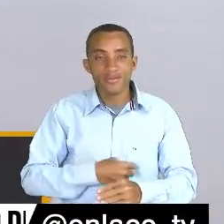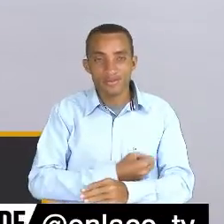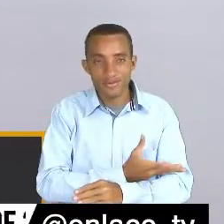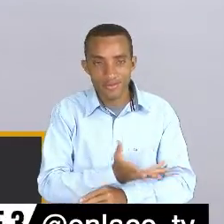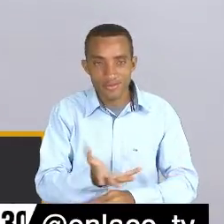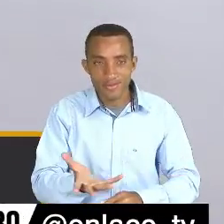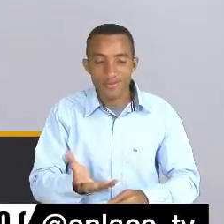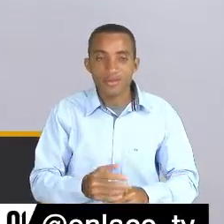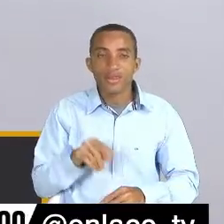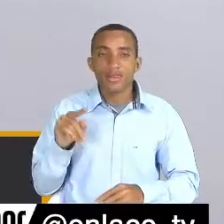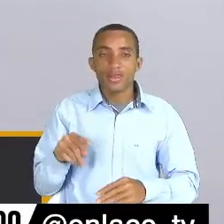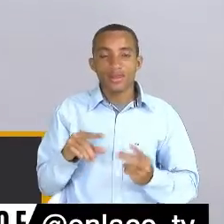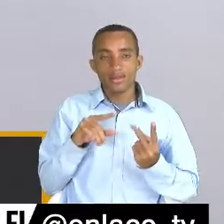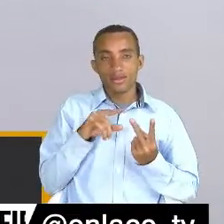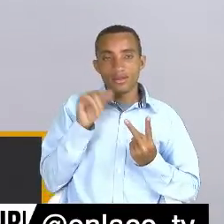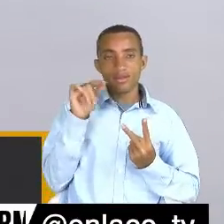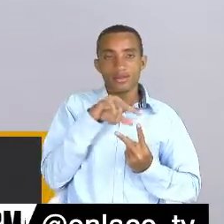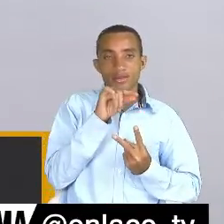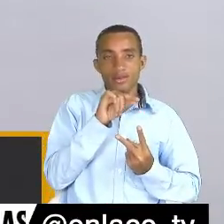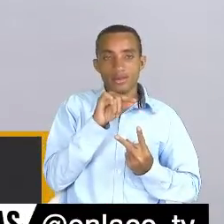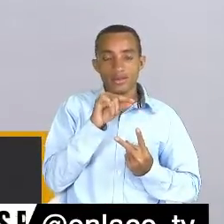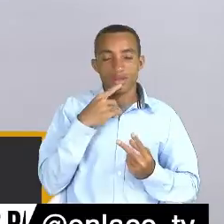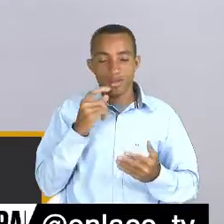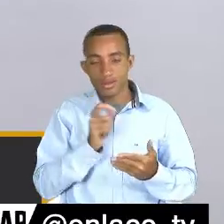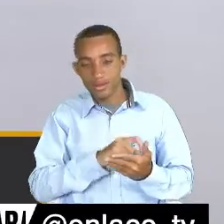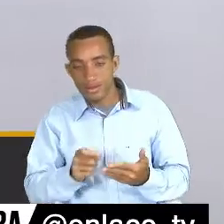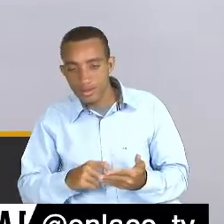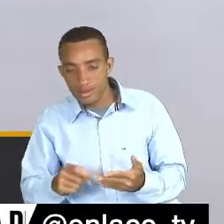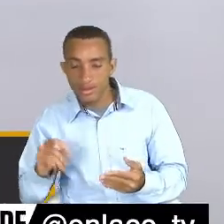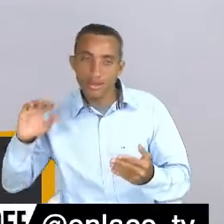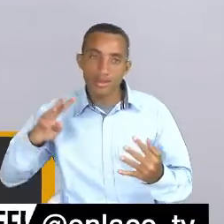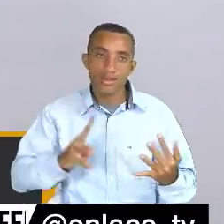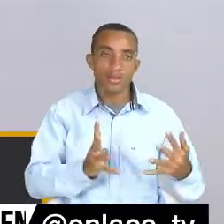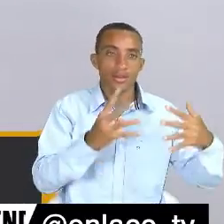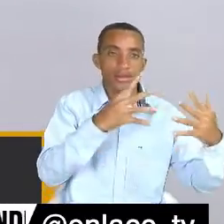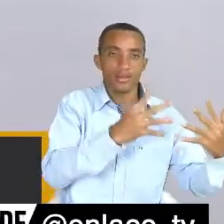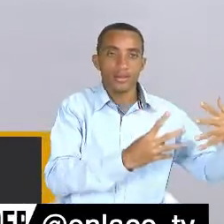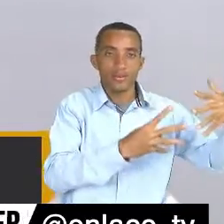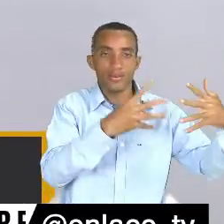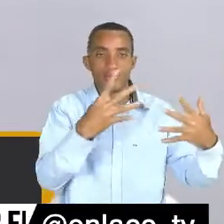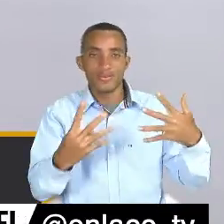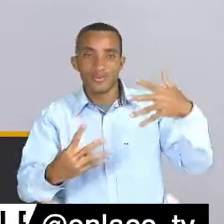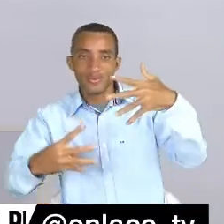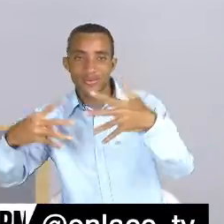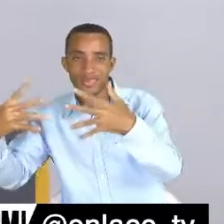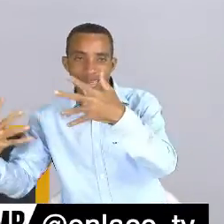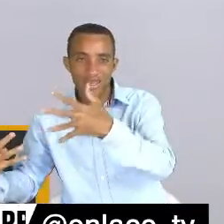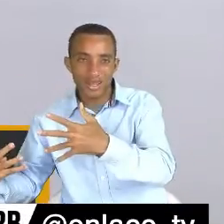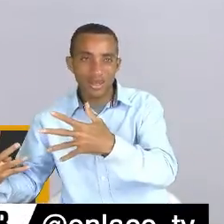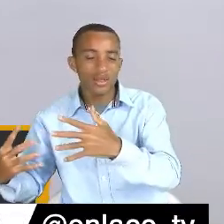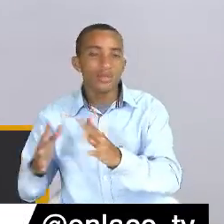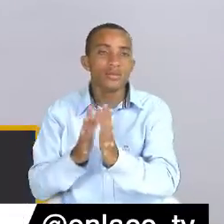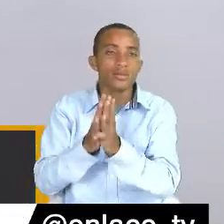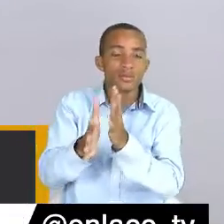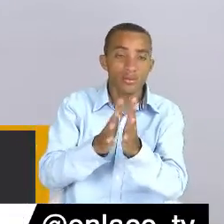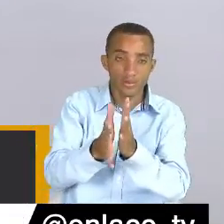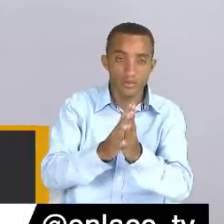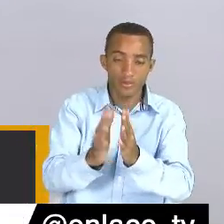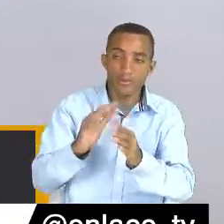nuestra corporación Entre Letras y Melodías, que es una corporación que los invita a un